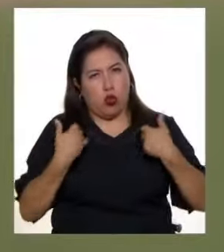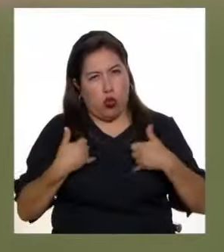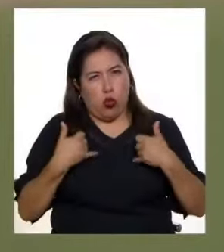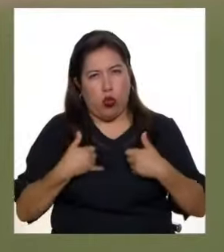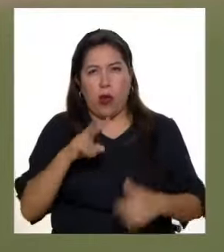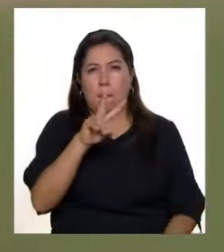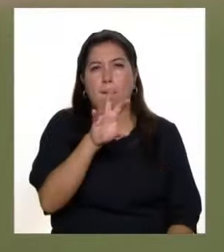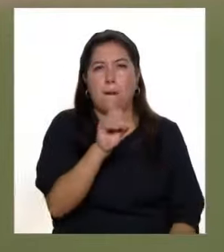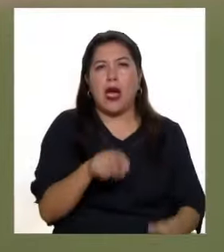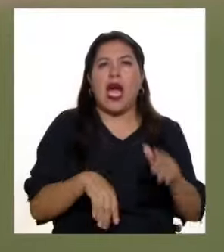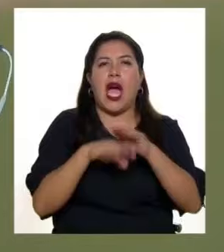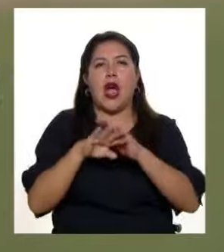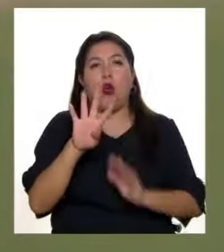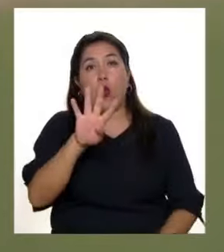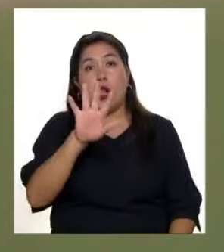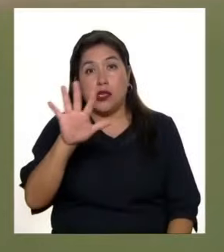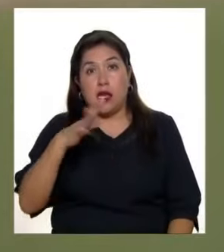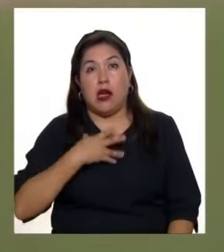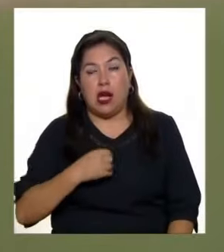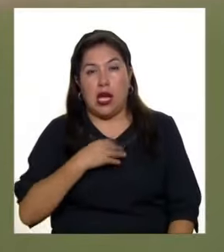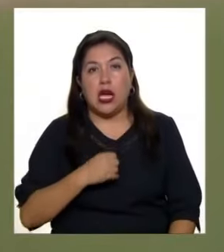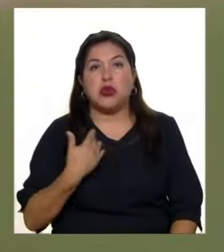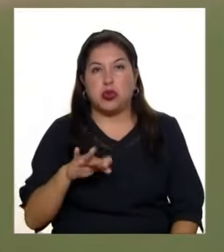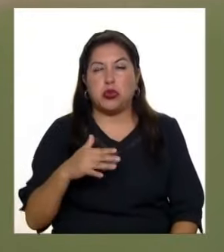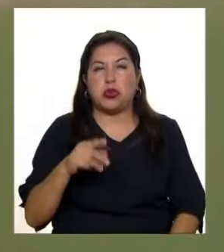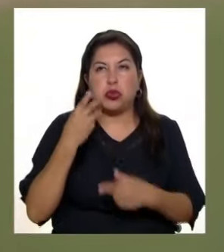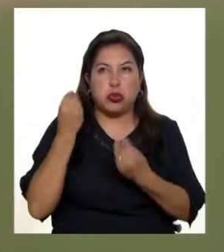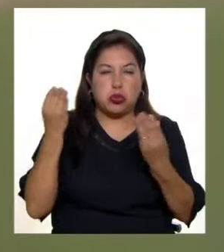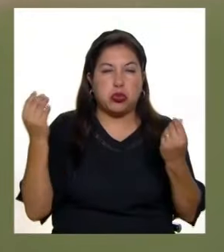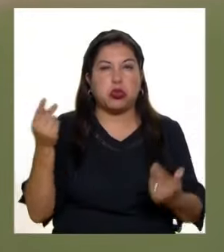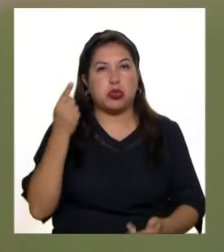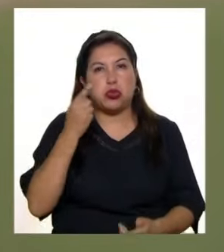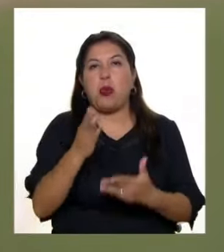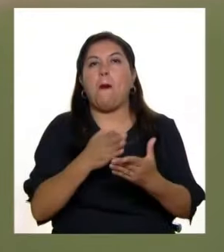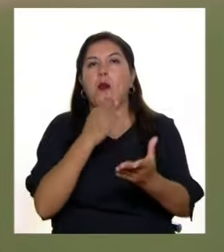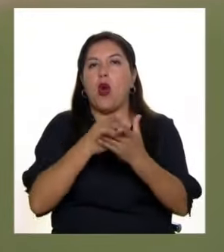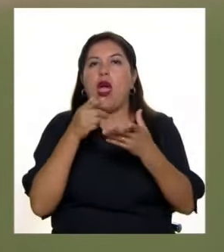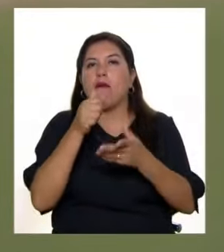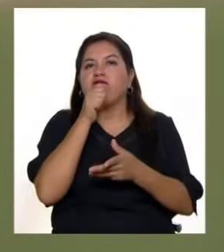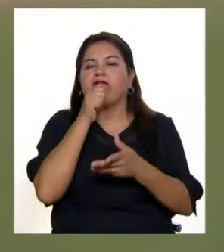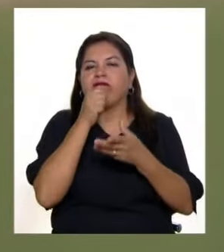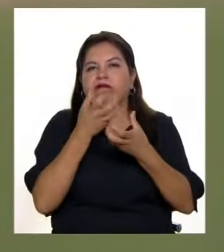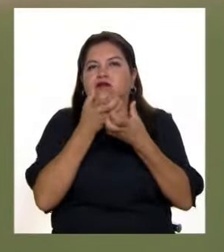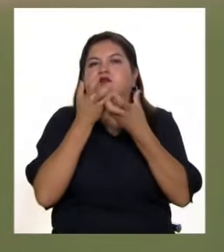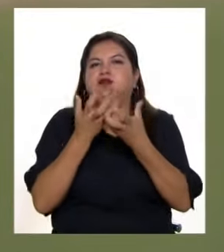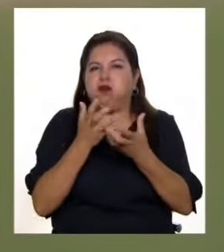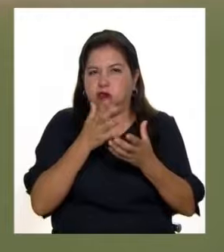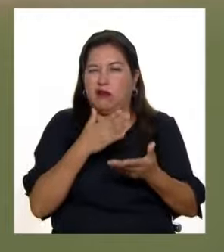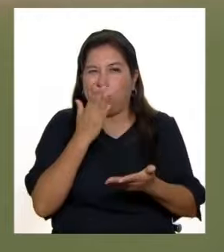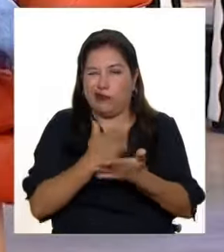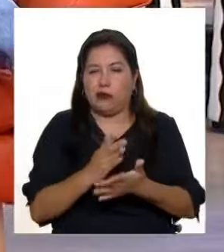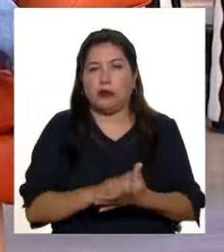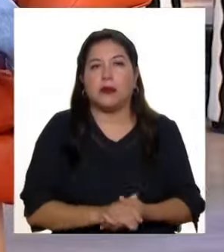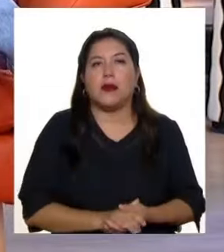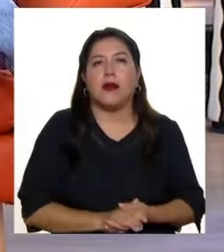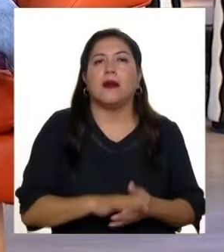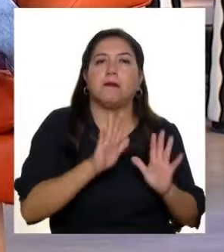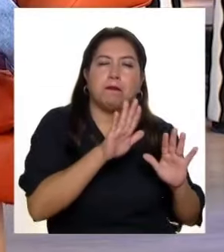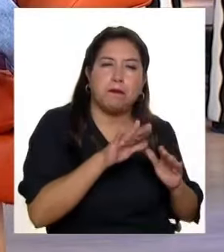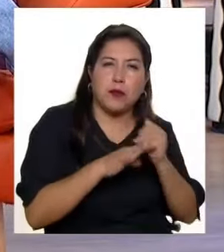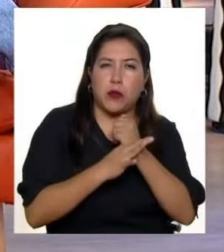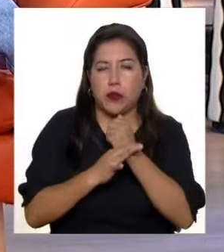los 20 hasta los 45 años, ¿no? Es un problema netamente inflamatorio. Ahora, doctor, fíjese, porque muchas